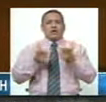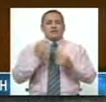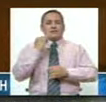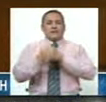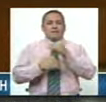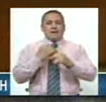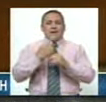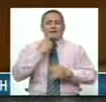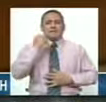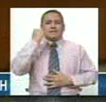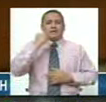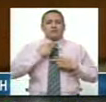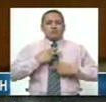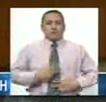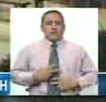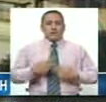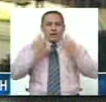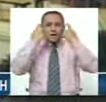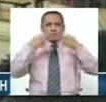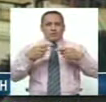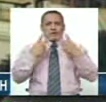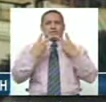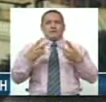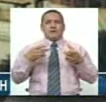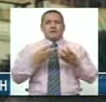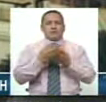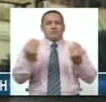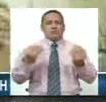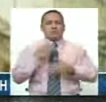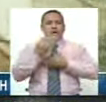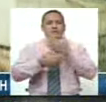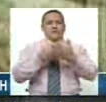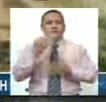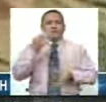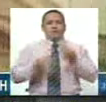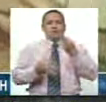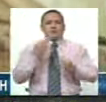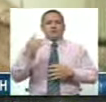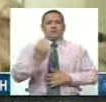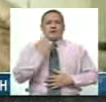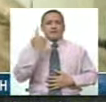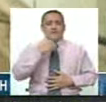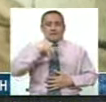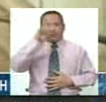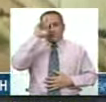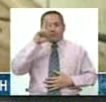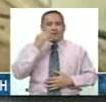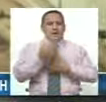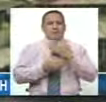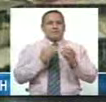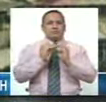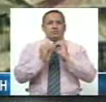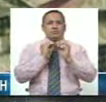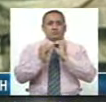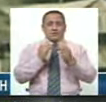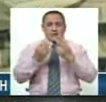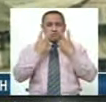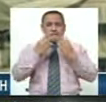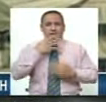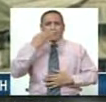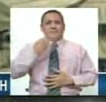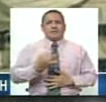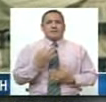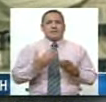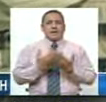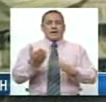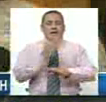de Derechos Humanos. Coincidieron en señalar que esta decisión del órgano de justicia supranacional zanja definitivamente el